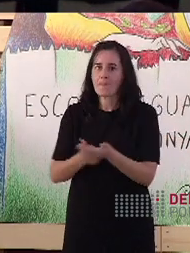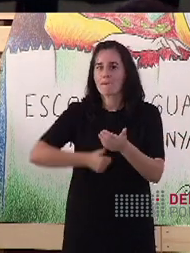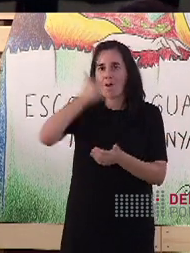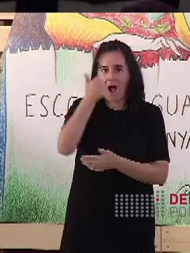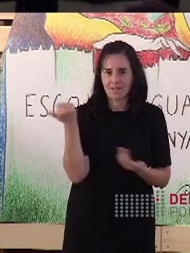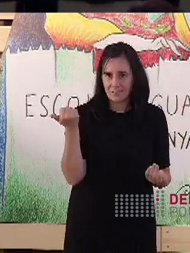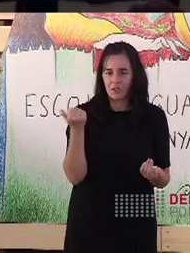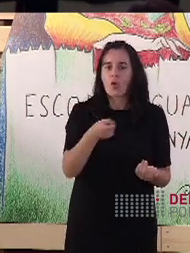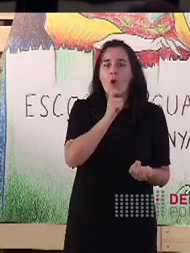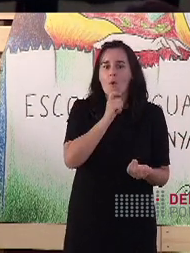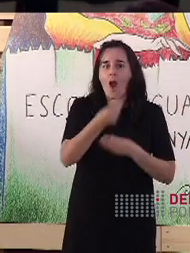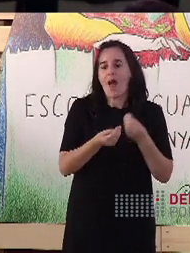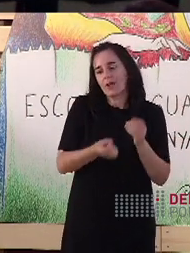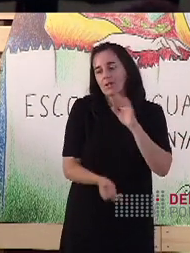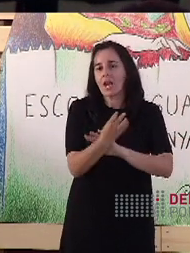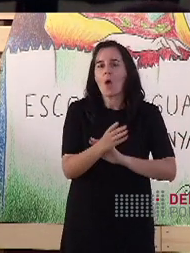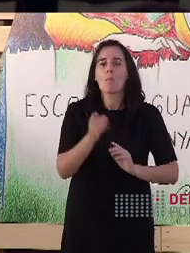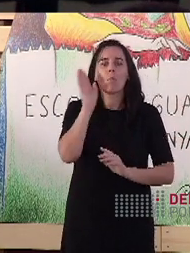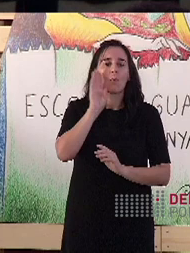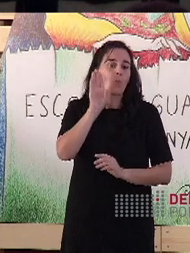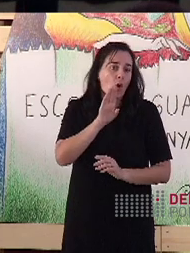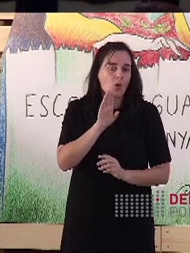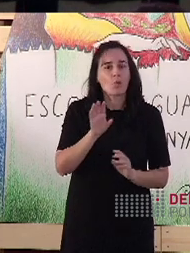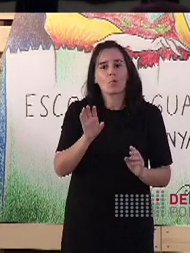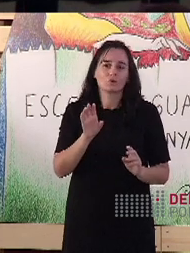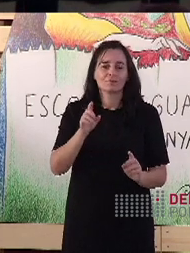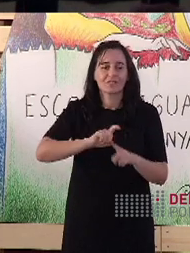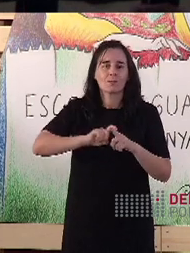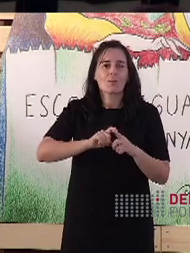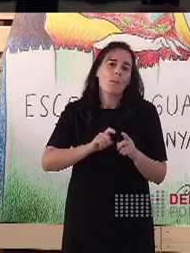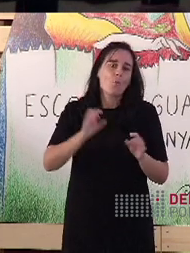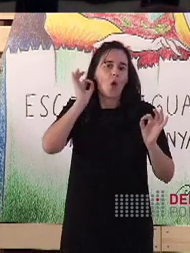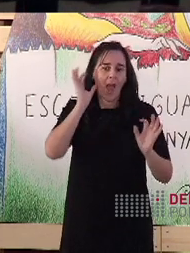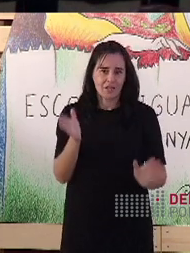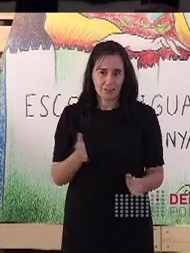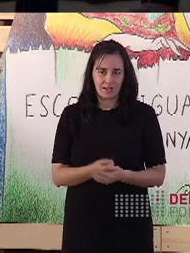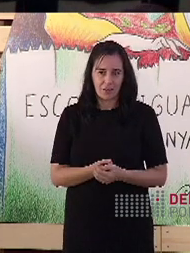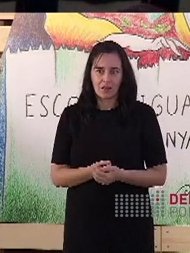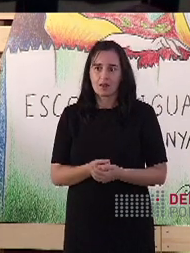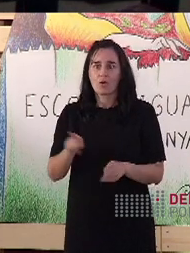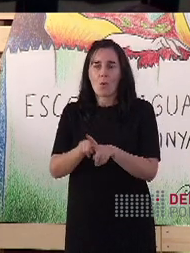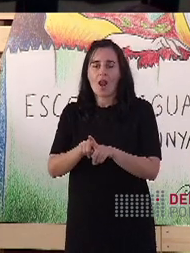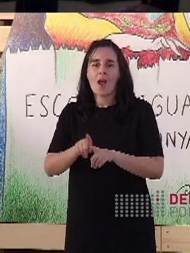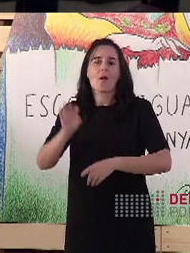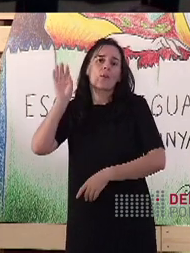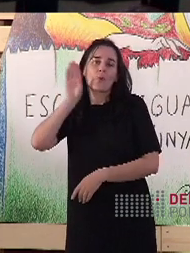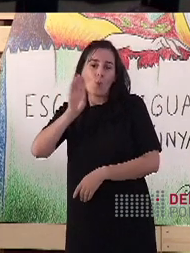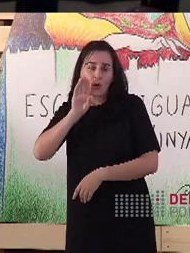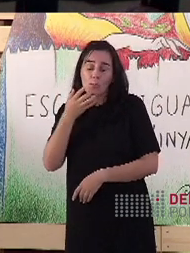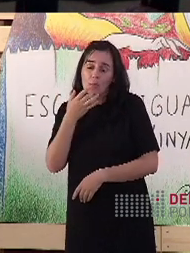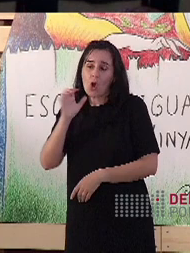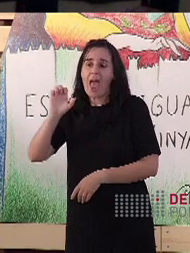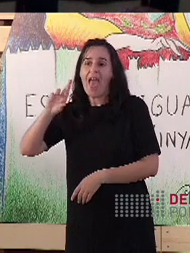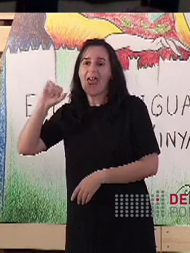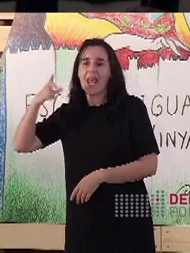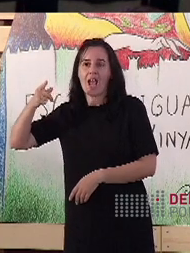haciendo un producto para mujeres. Un porno, como siempre sale en los debates, ¿no? Erika Last es el